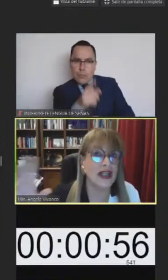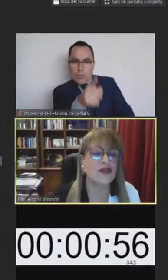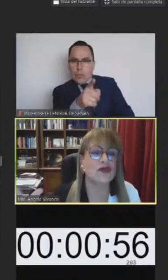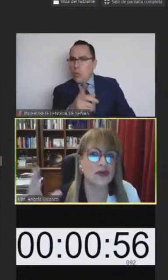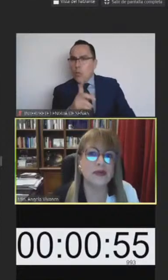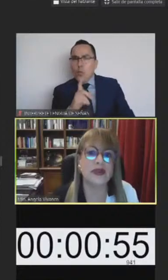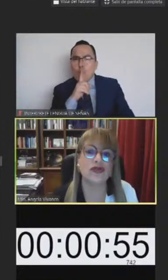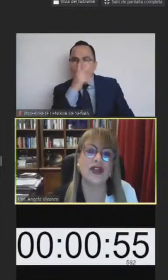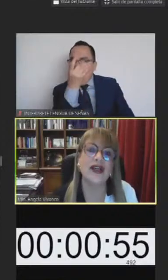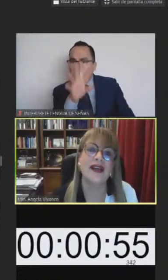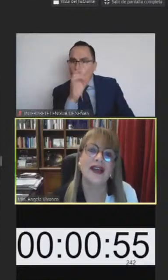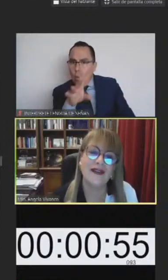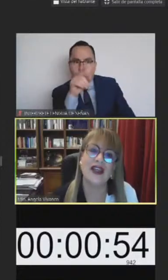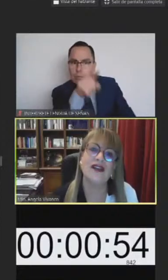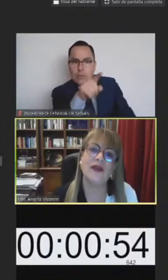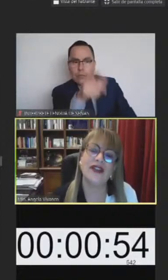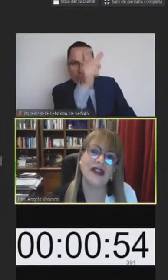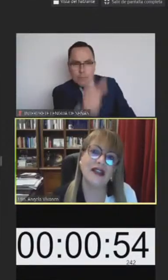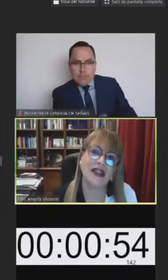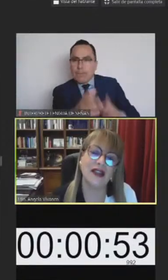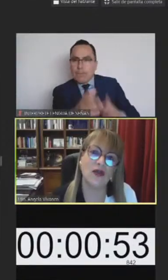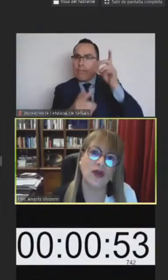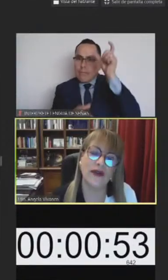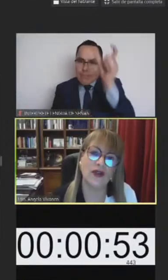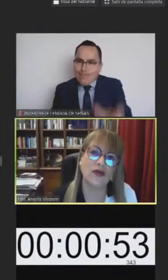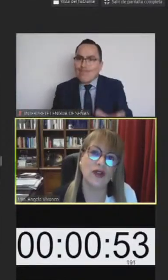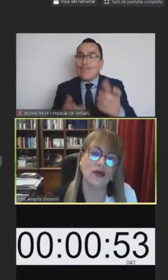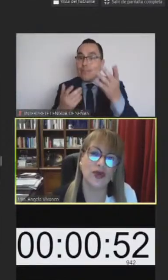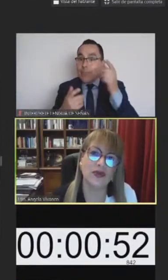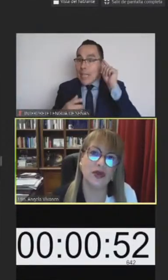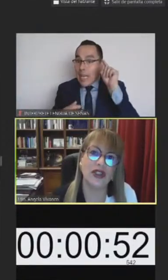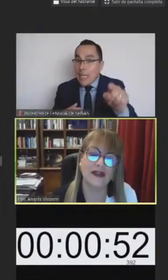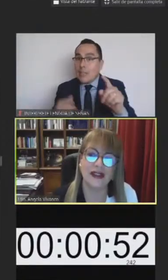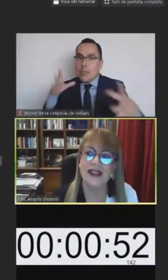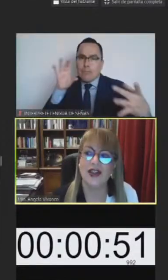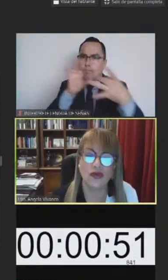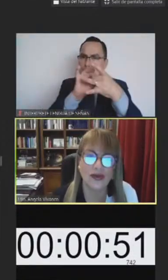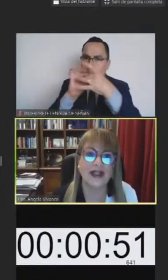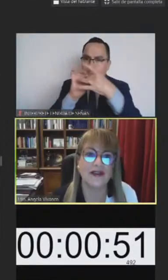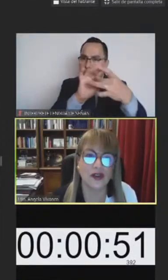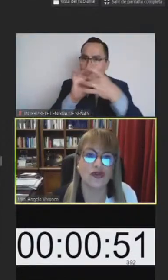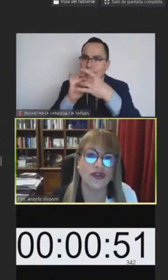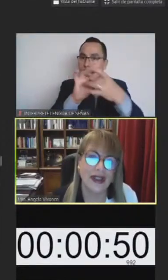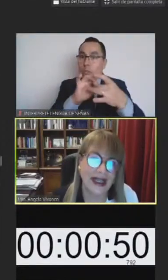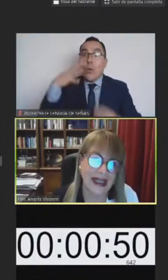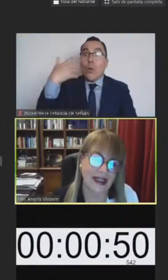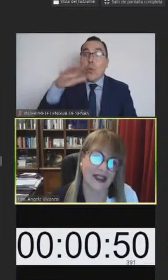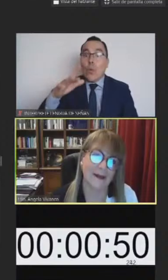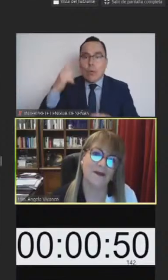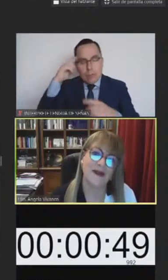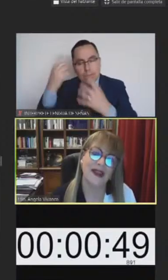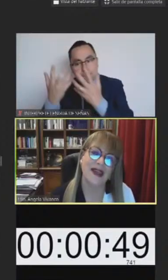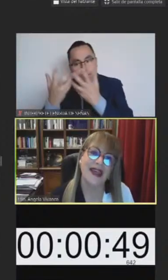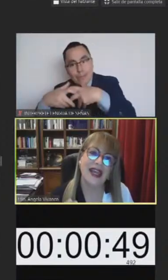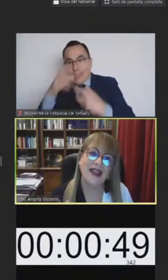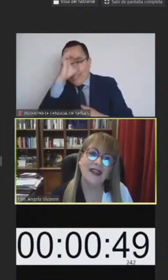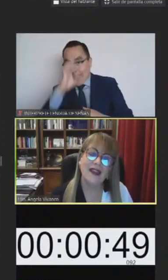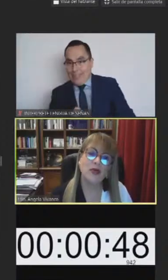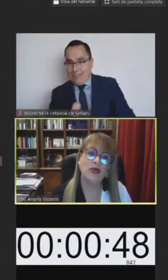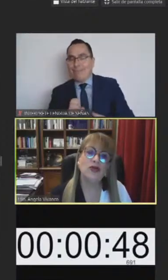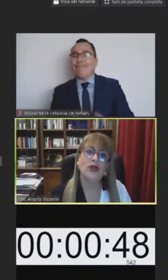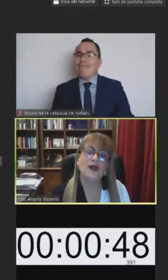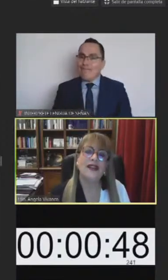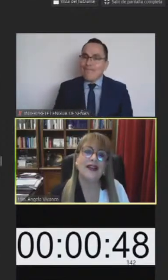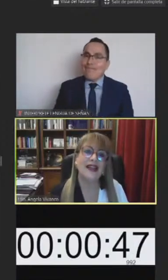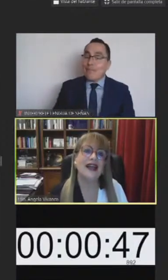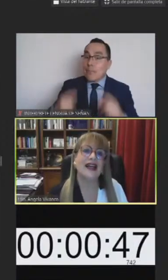que no son casos, son personas, evidentemente que tiene una vinculación muy importante con una reflexión ética. Desde